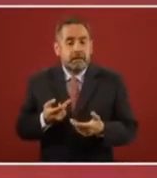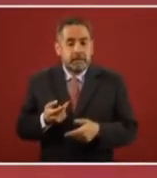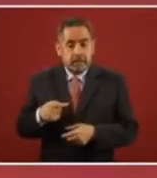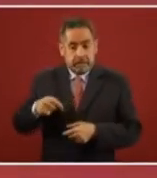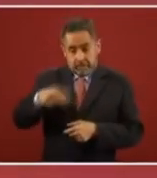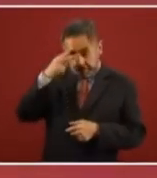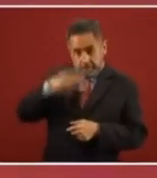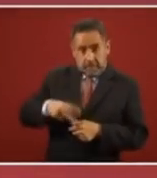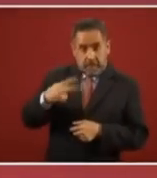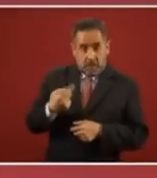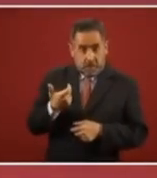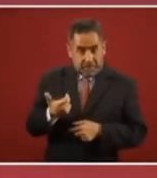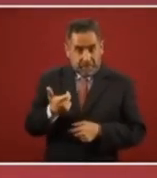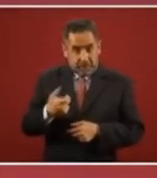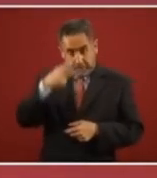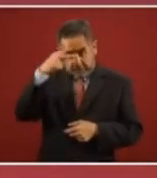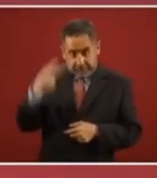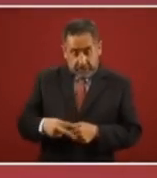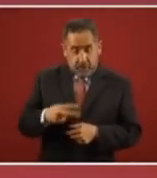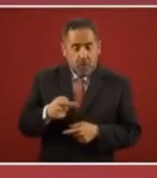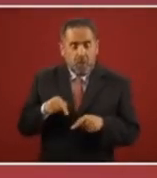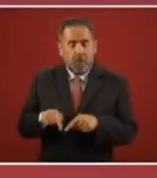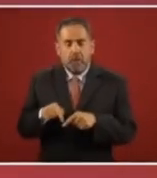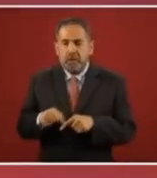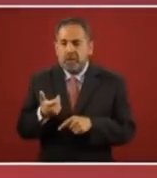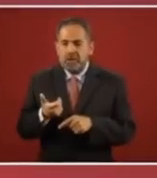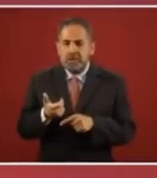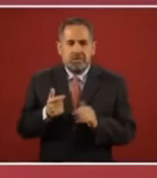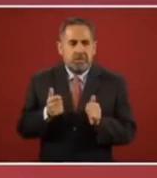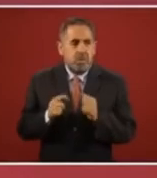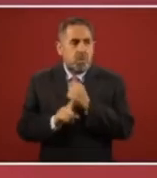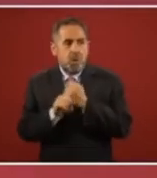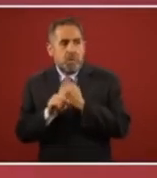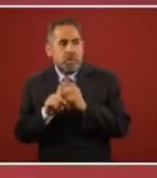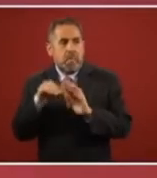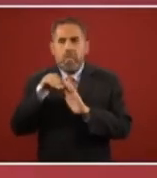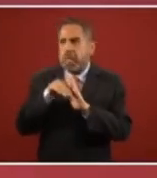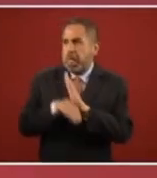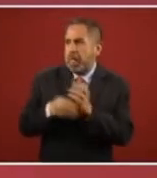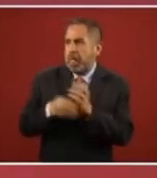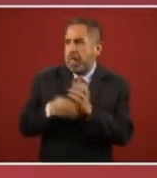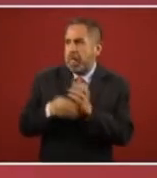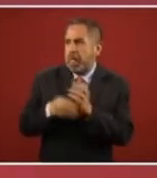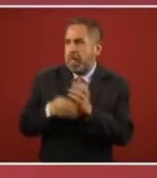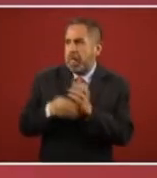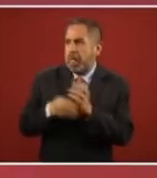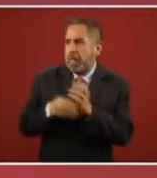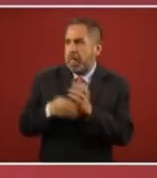nuestra moneda no tu problema no se depresión